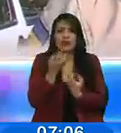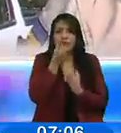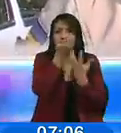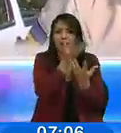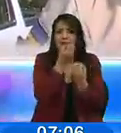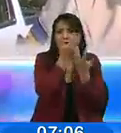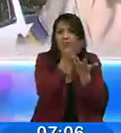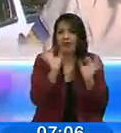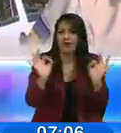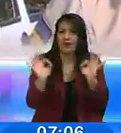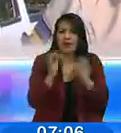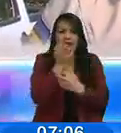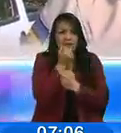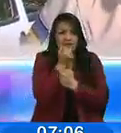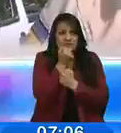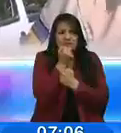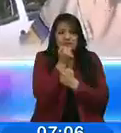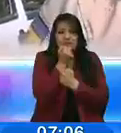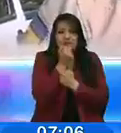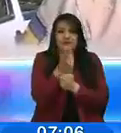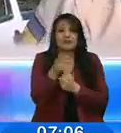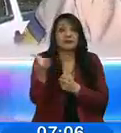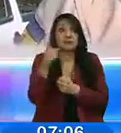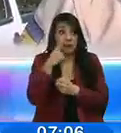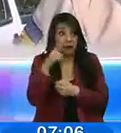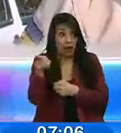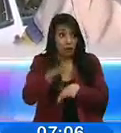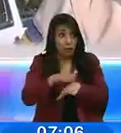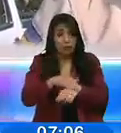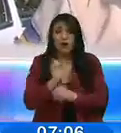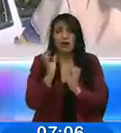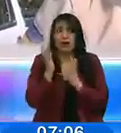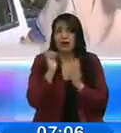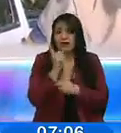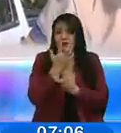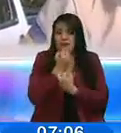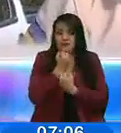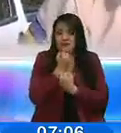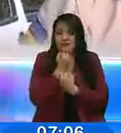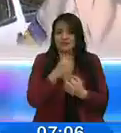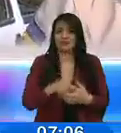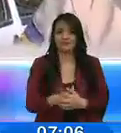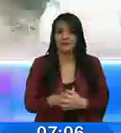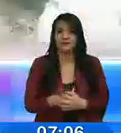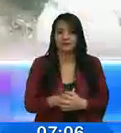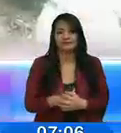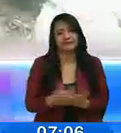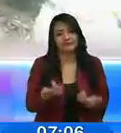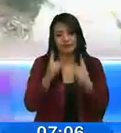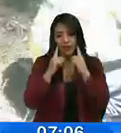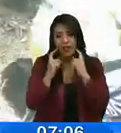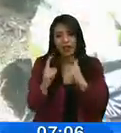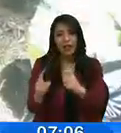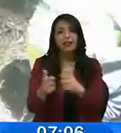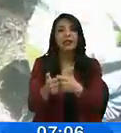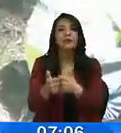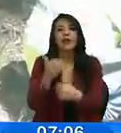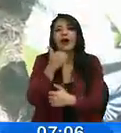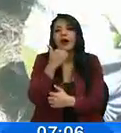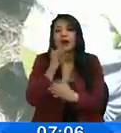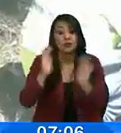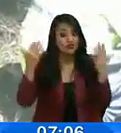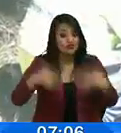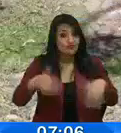hablar ni decir nada en contra de su padrastro. Aparentemente él enamoró. La sospecha que algo andaba mal